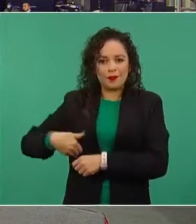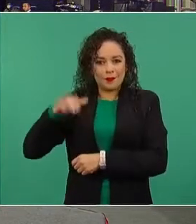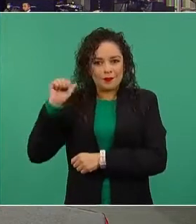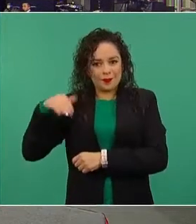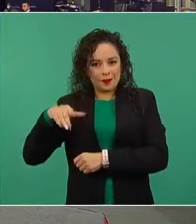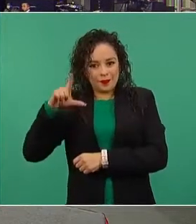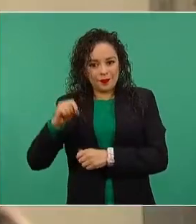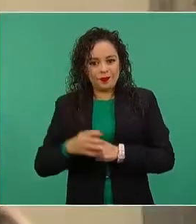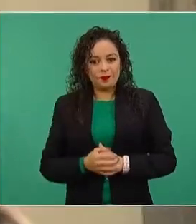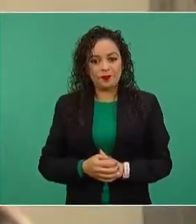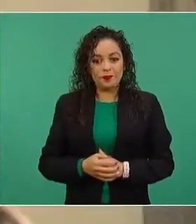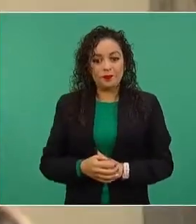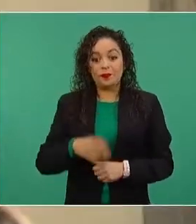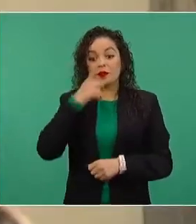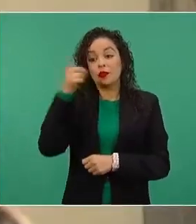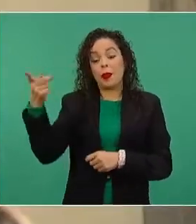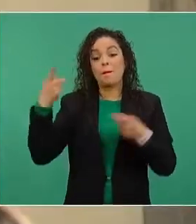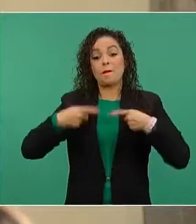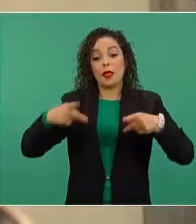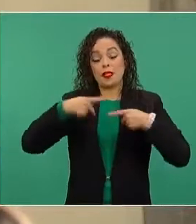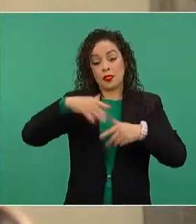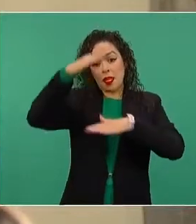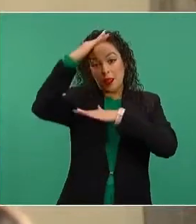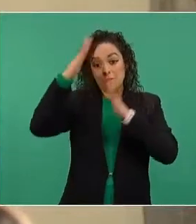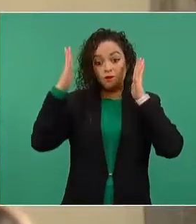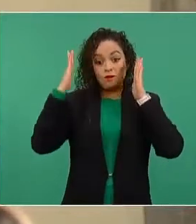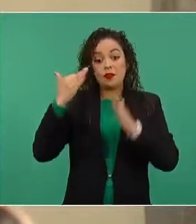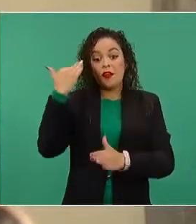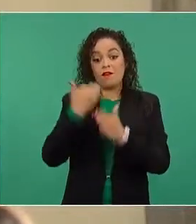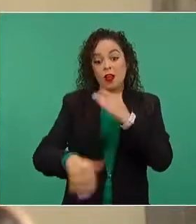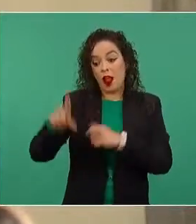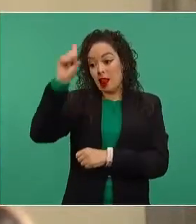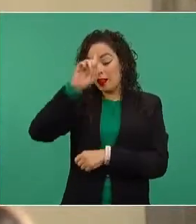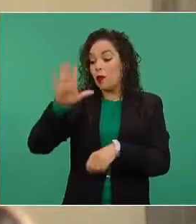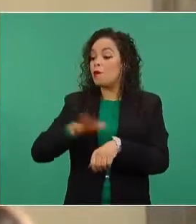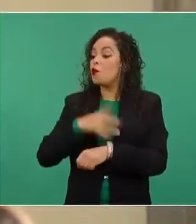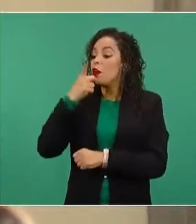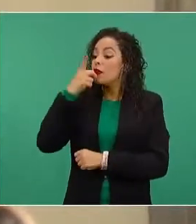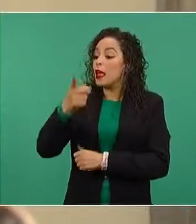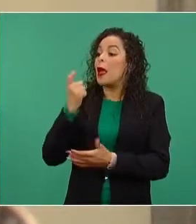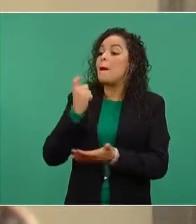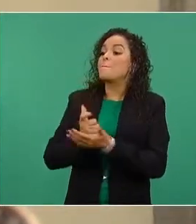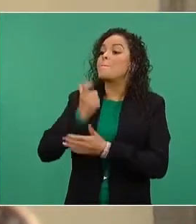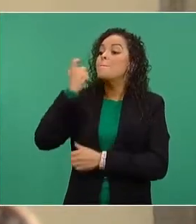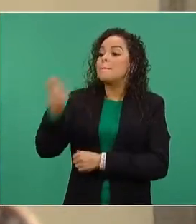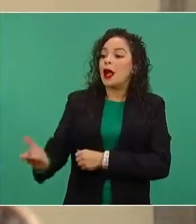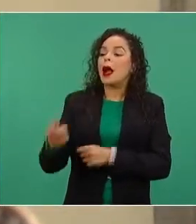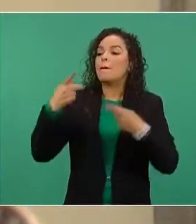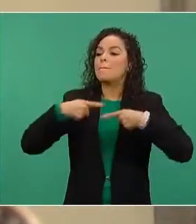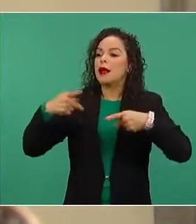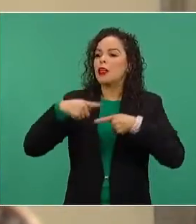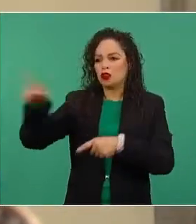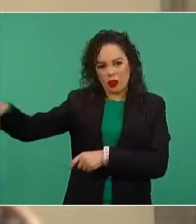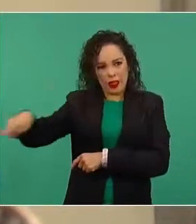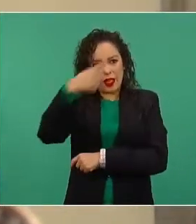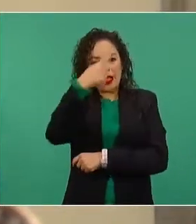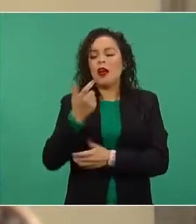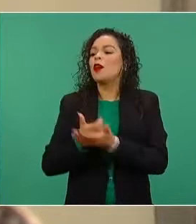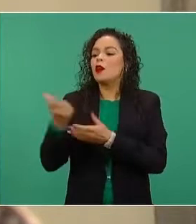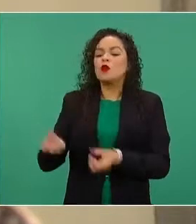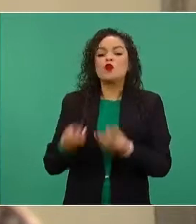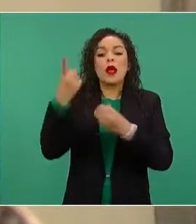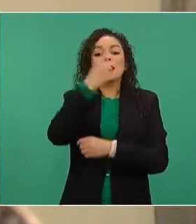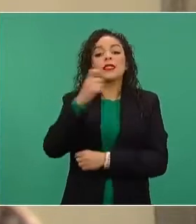la ultraderecha y los conservadores les faltaron asesores porque decían que les habían pagado $100 por ir a apoyar al presidente, pero también le faltó agregar,